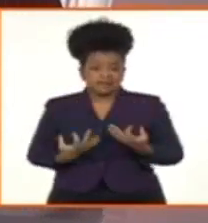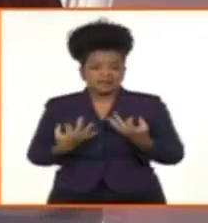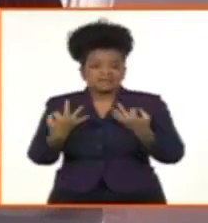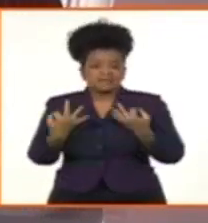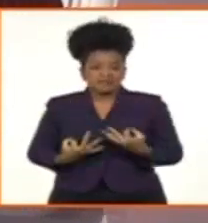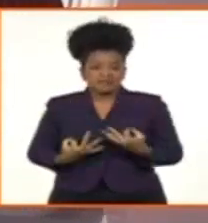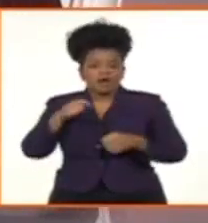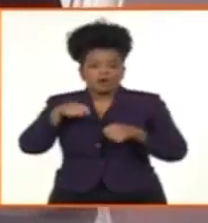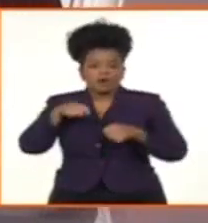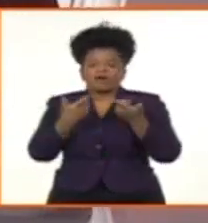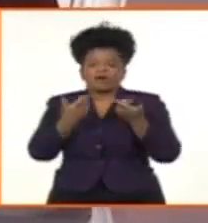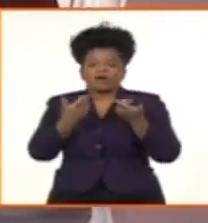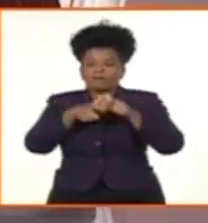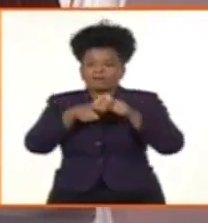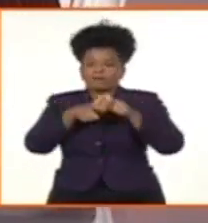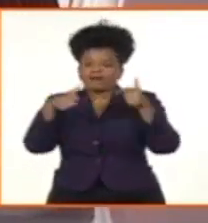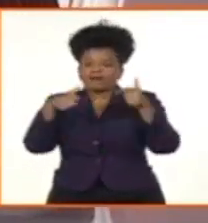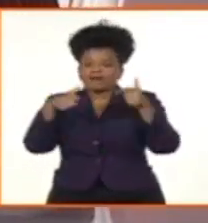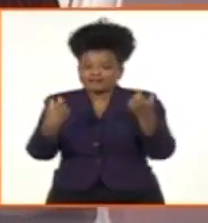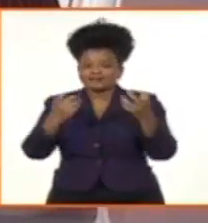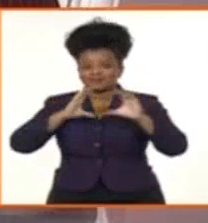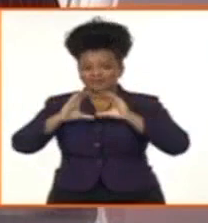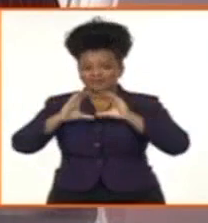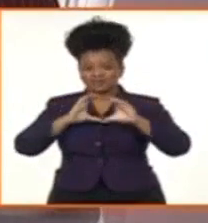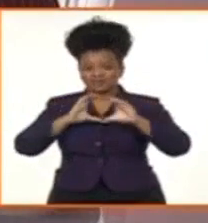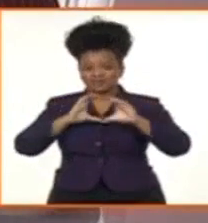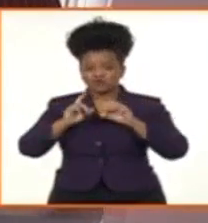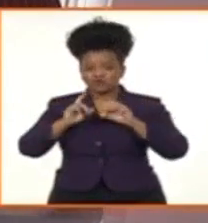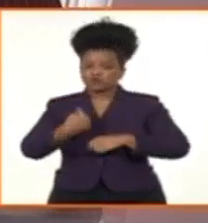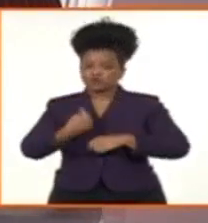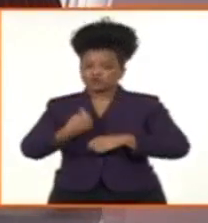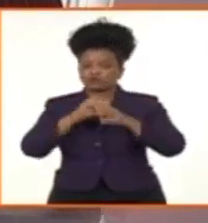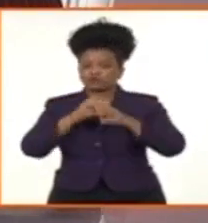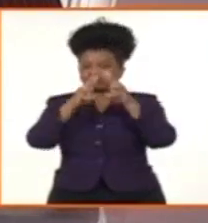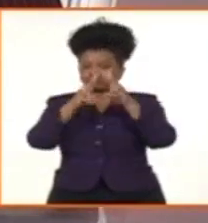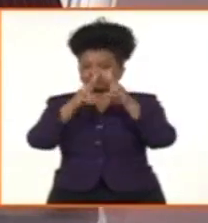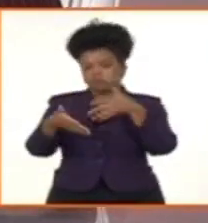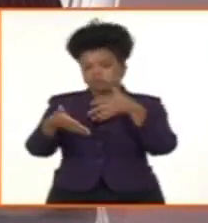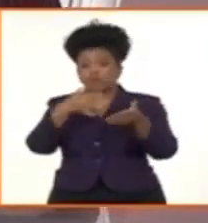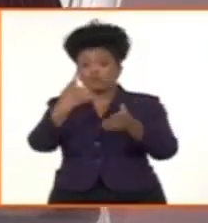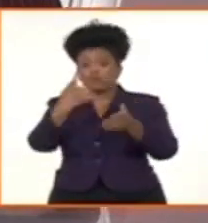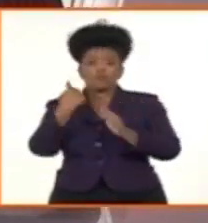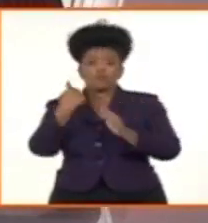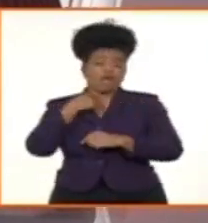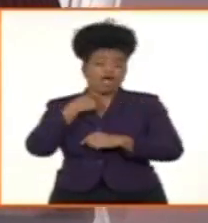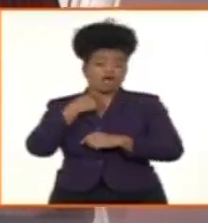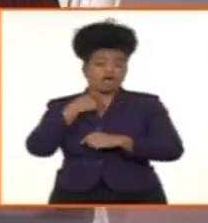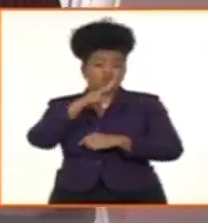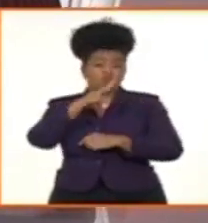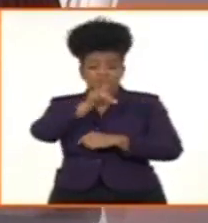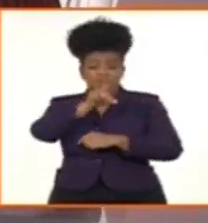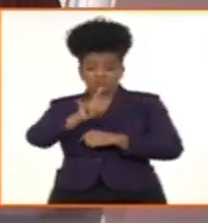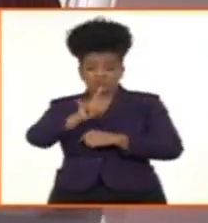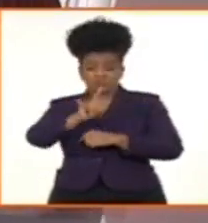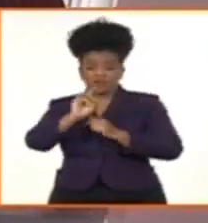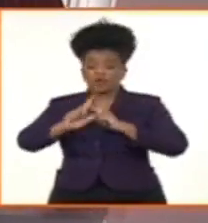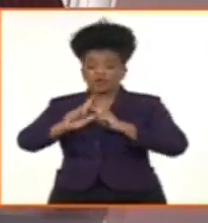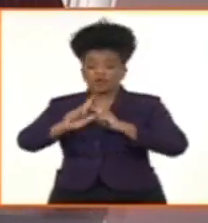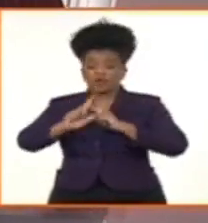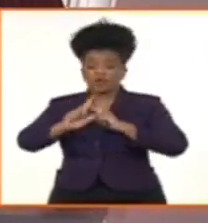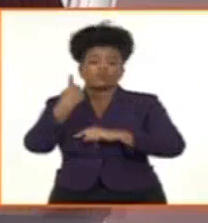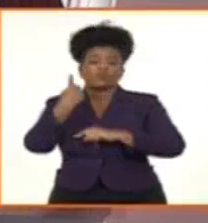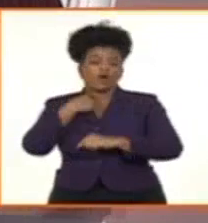la demanda de tráfico. Nosotros hemos estimado que aumentó de un año al otro del primer año de la COVID en 2,6 veces. Y eso